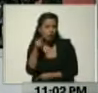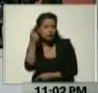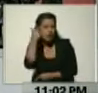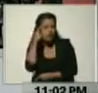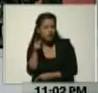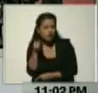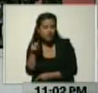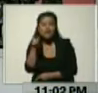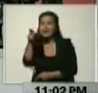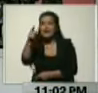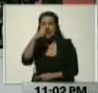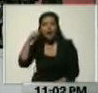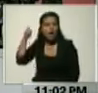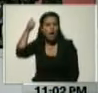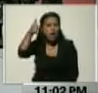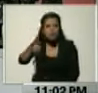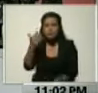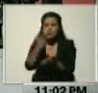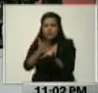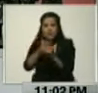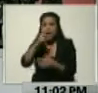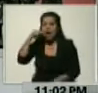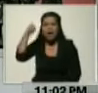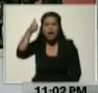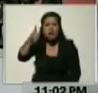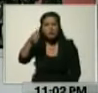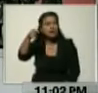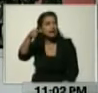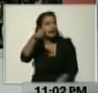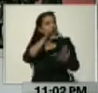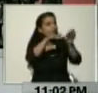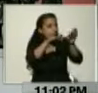tan miserable al imperialismo norteamericano. Guácala.